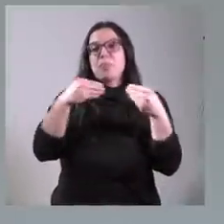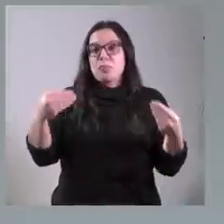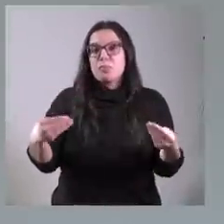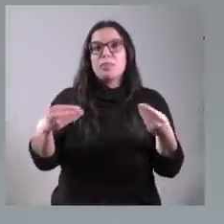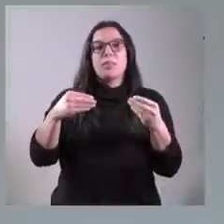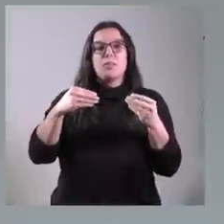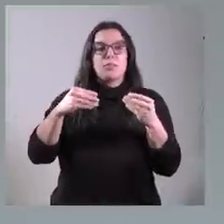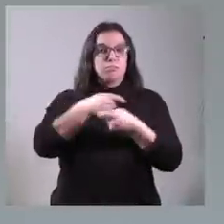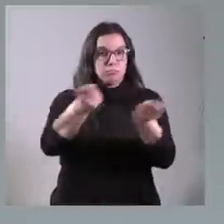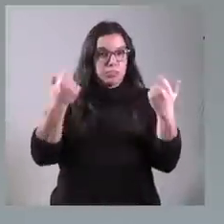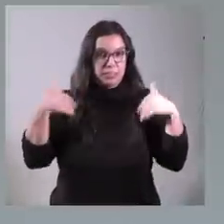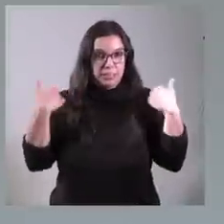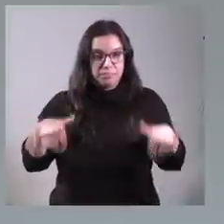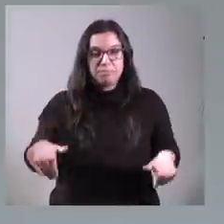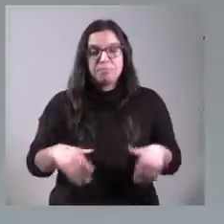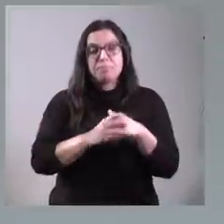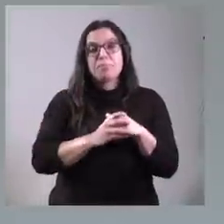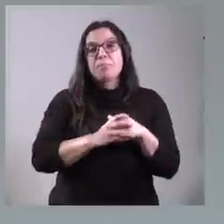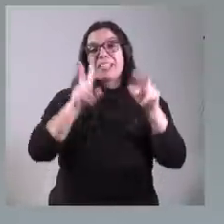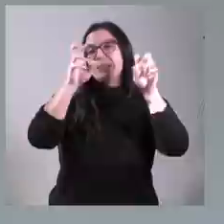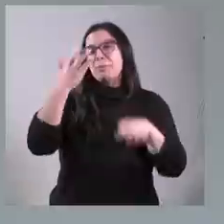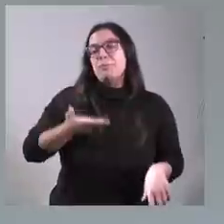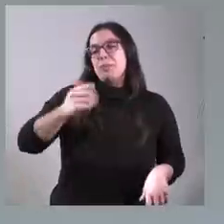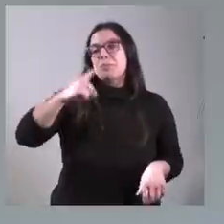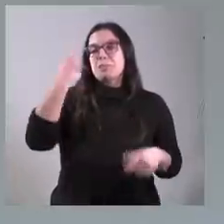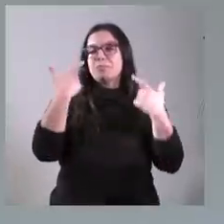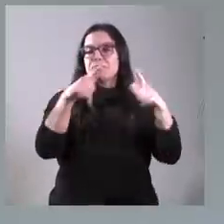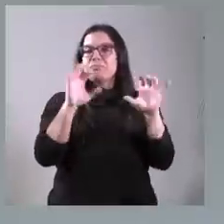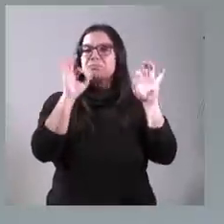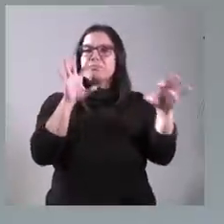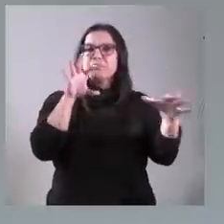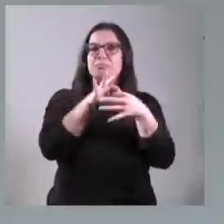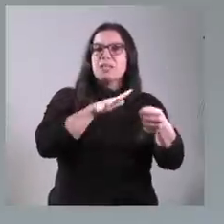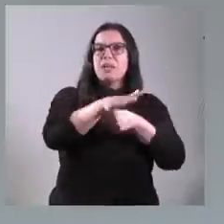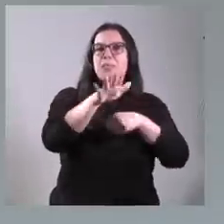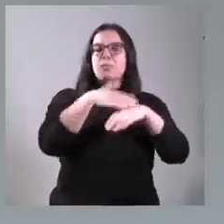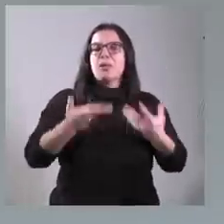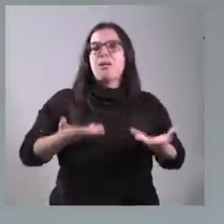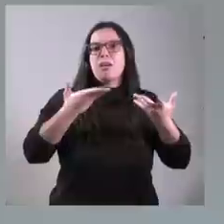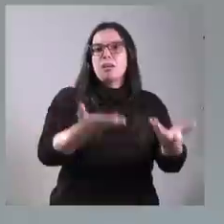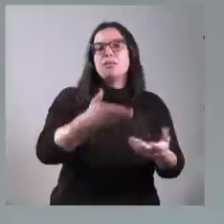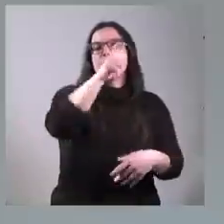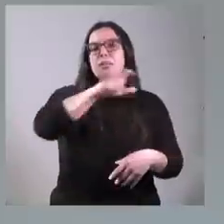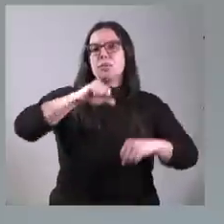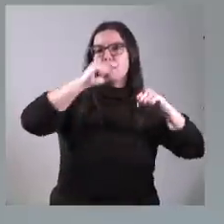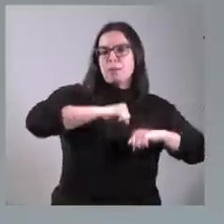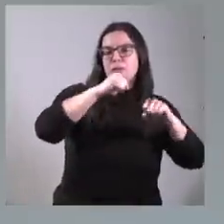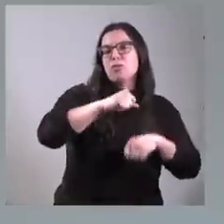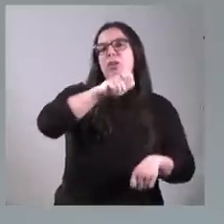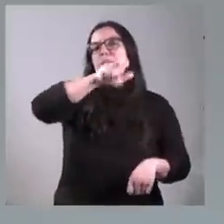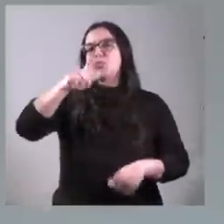el bloque más relevante Quizás El que tiene que ver con el ámbito de la asistencia a las personas mayores y las personas con